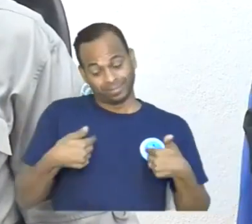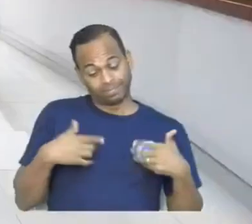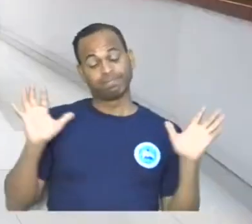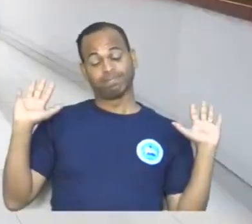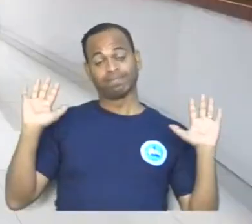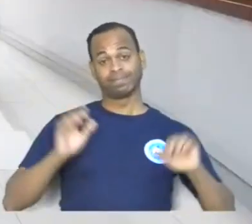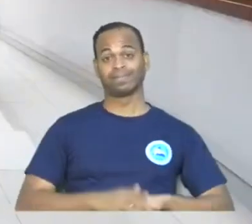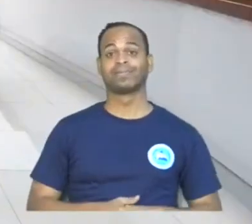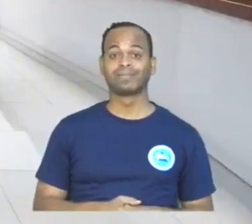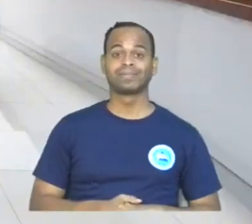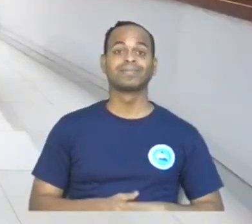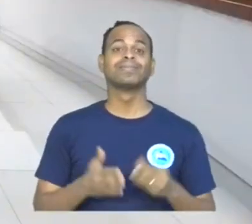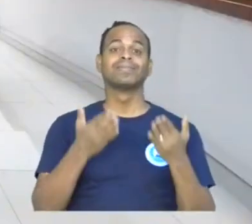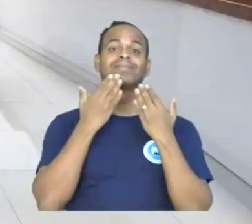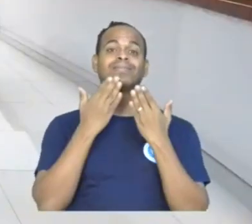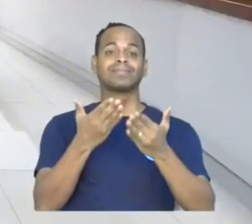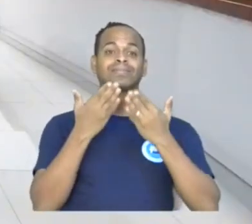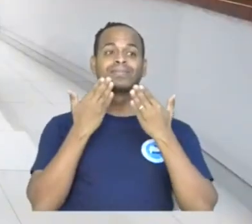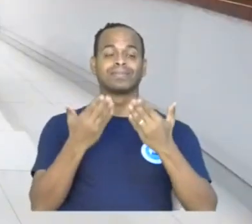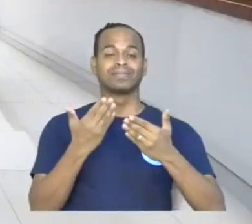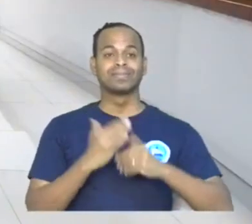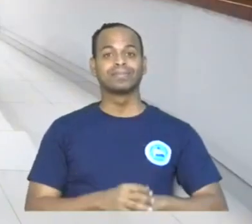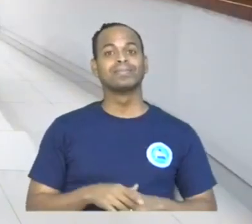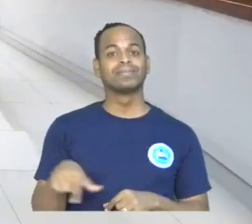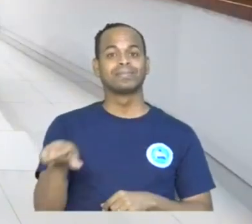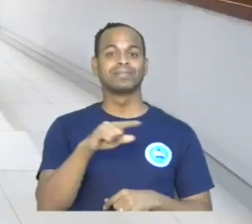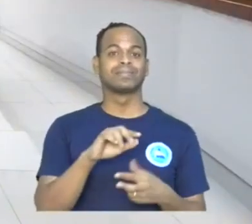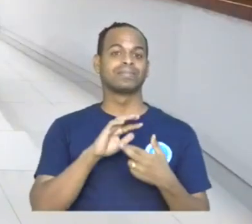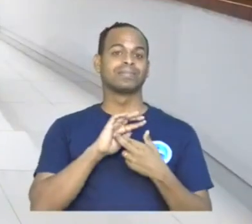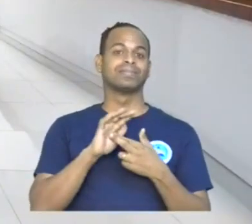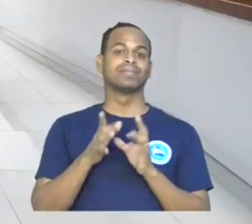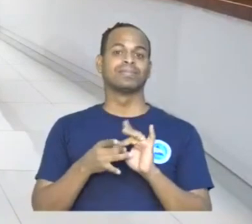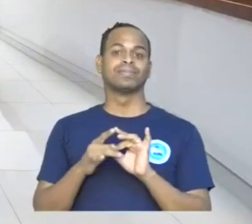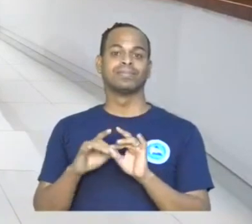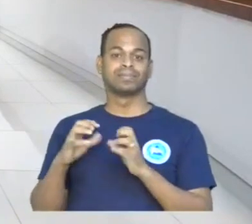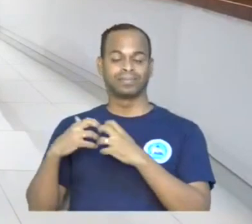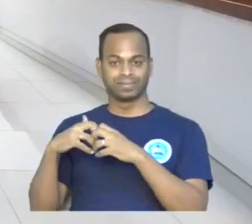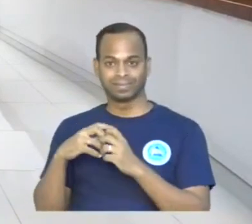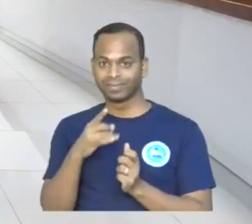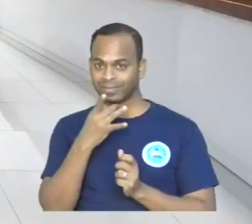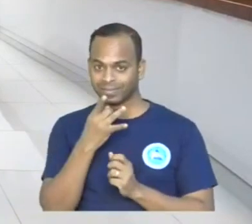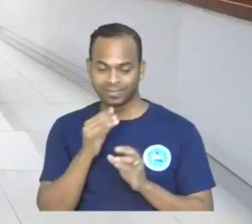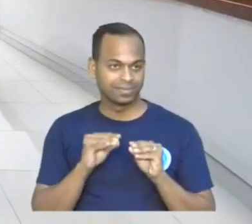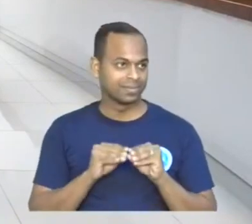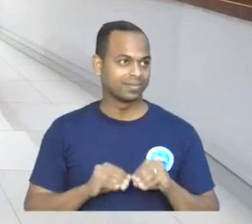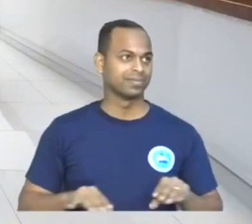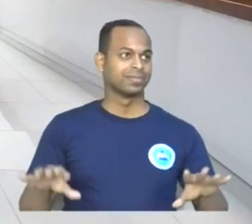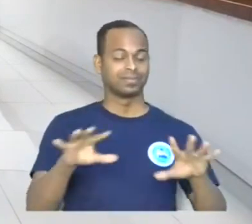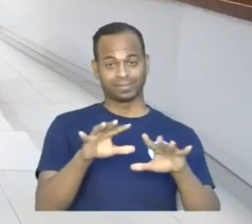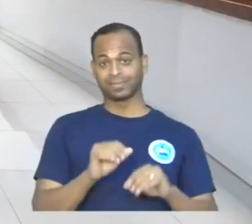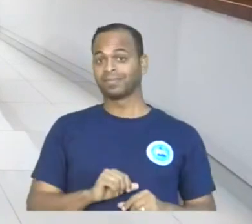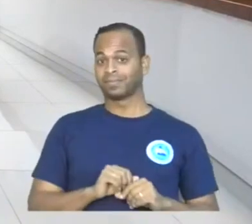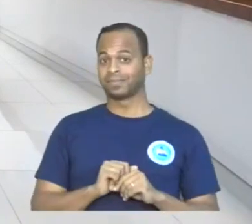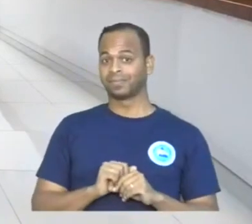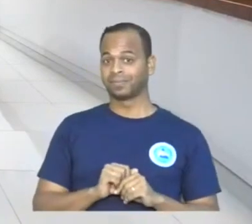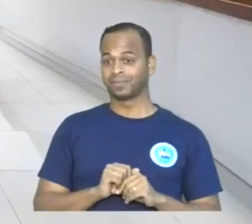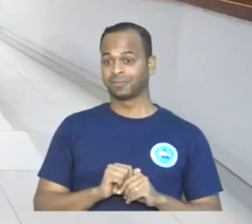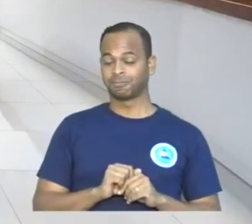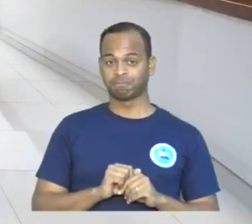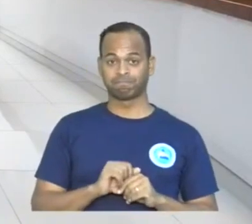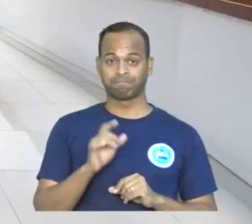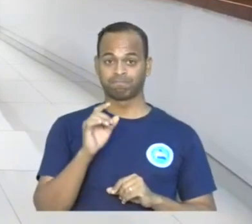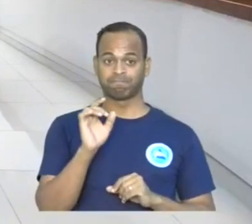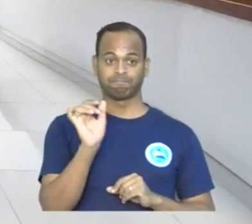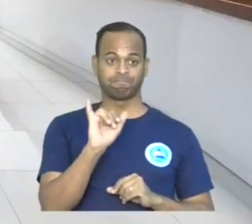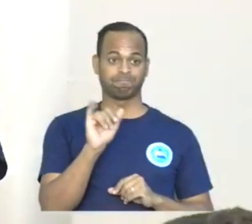Bien, pues muchísimas gracias a los representantes de la generación, distribución hidroeléctrica, del sector eléctrico, así